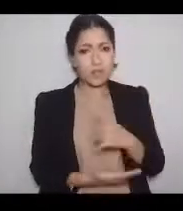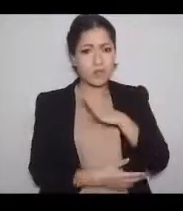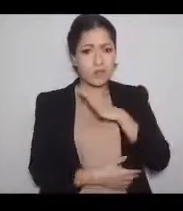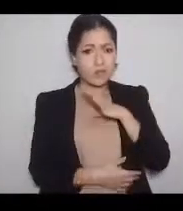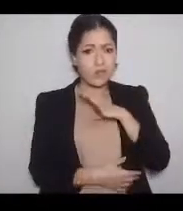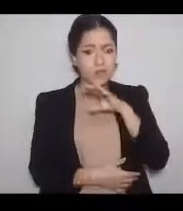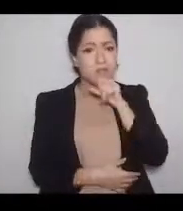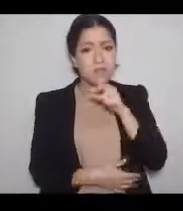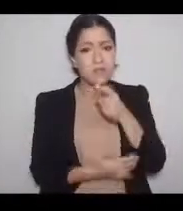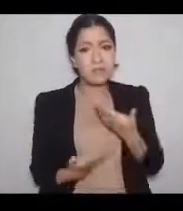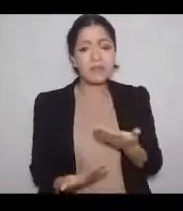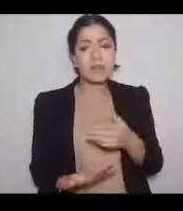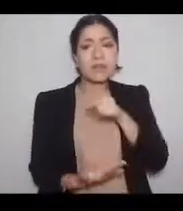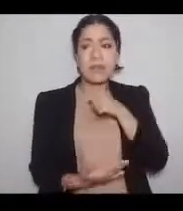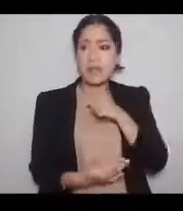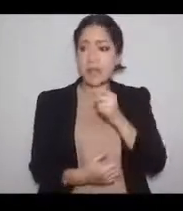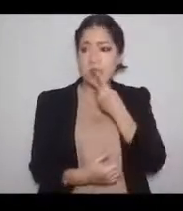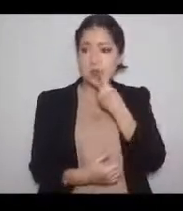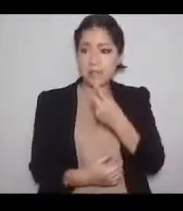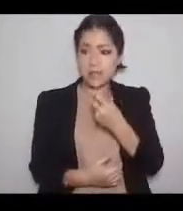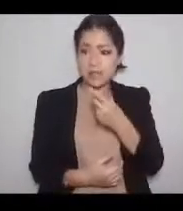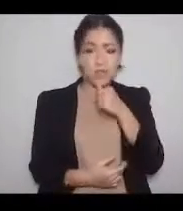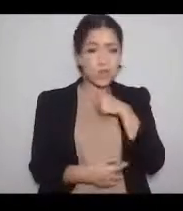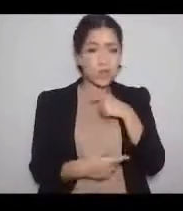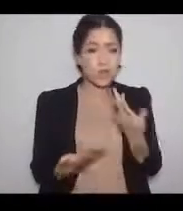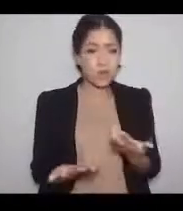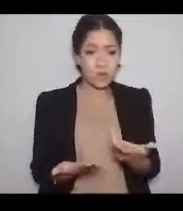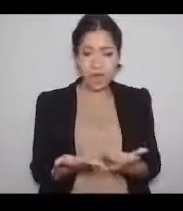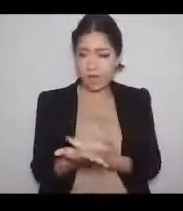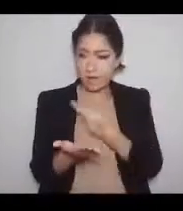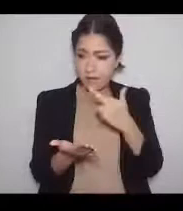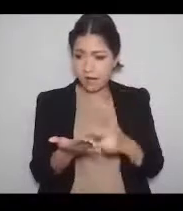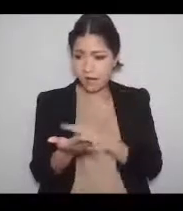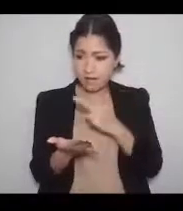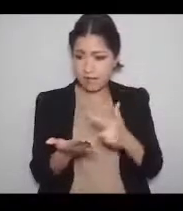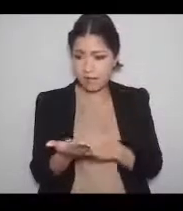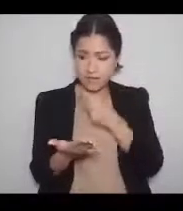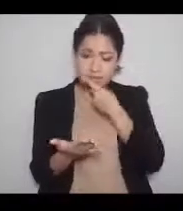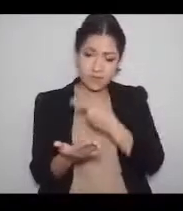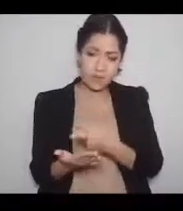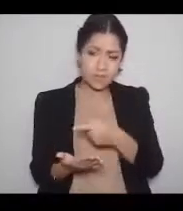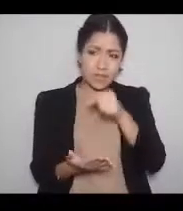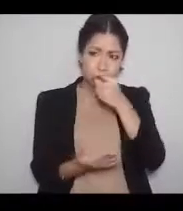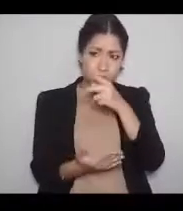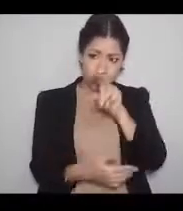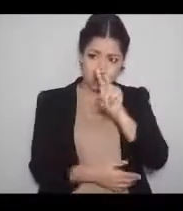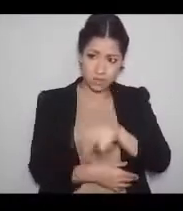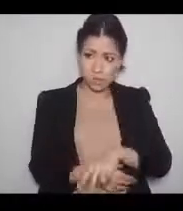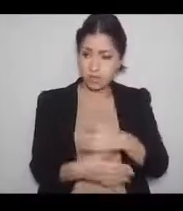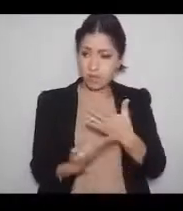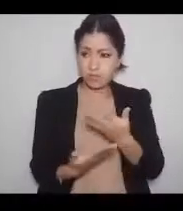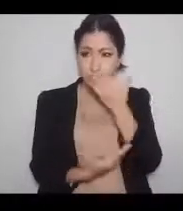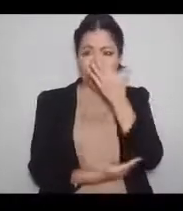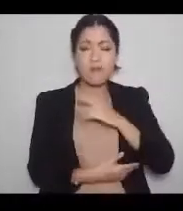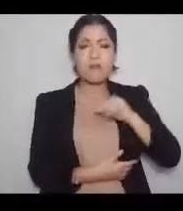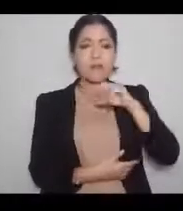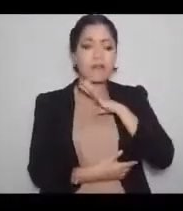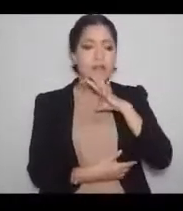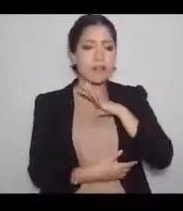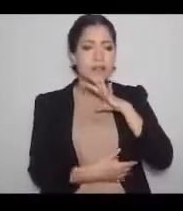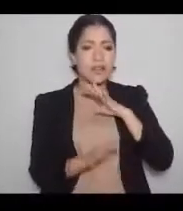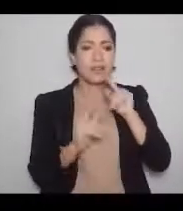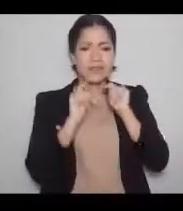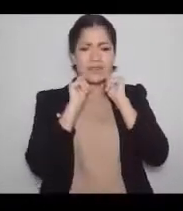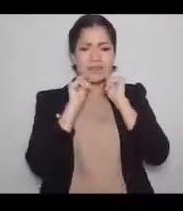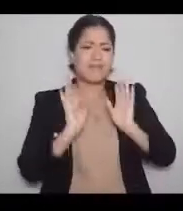Prefiero ser un marginal que anunciar talco para pies. Pomada contra el pie de arquitecta. La precisión es importante. Hay